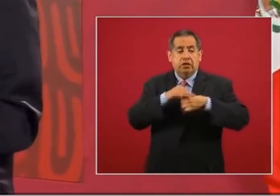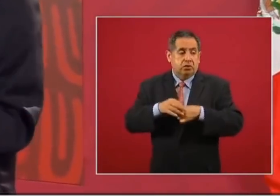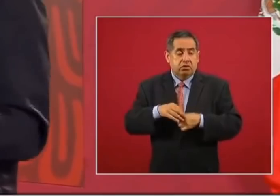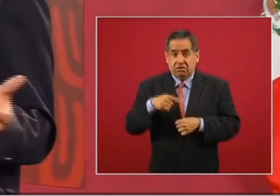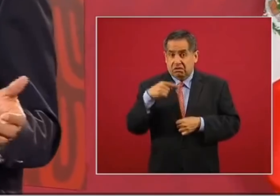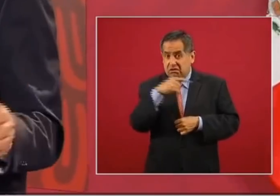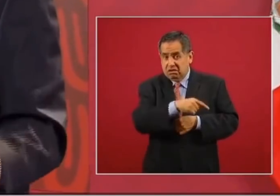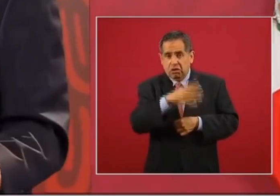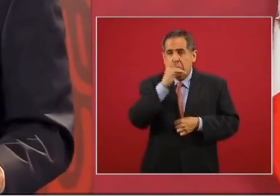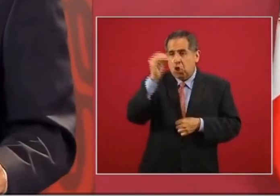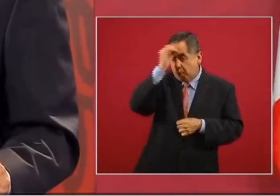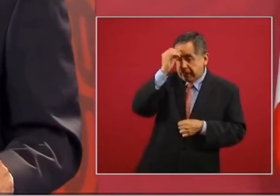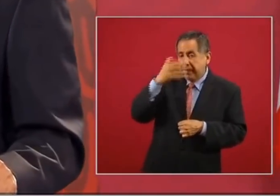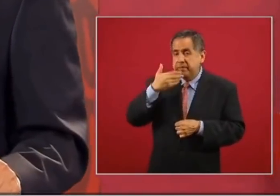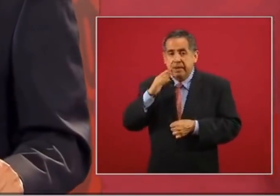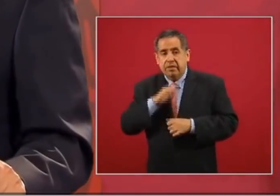si es el árbitro,